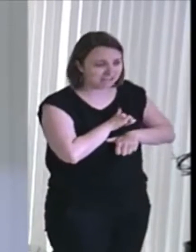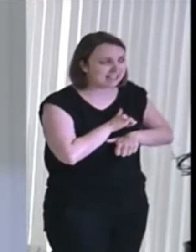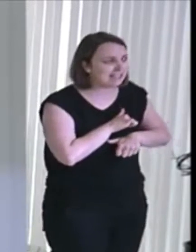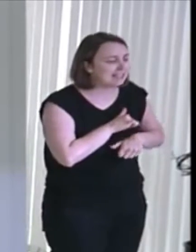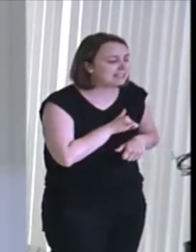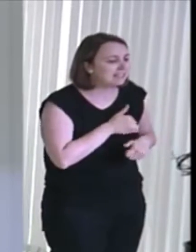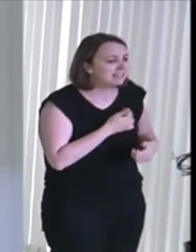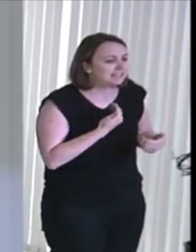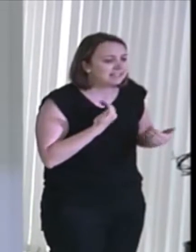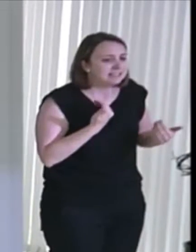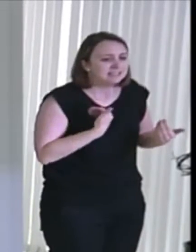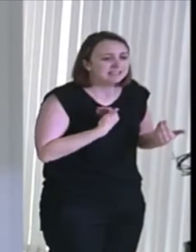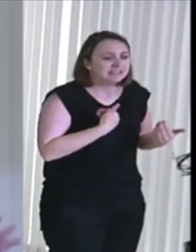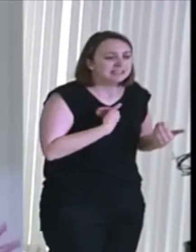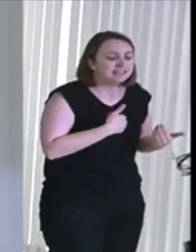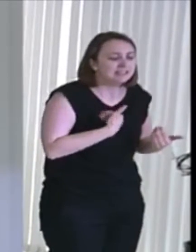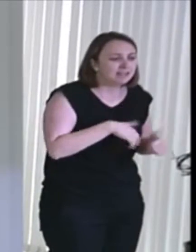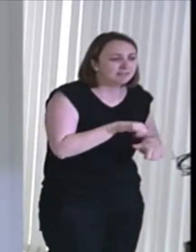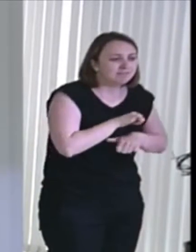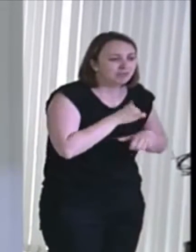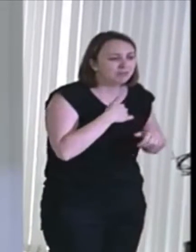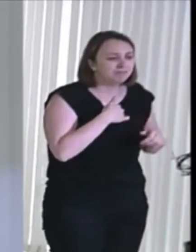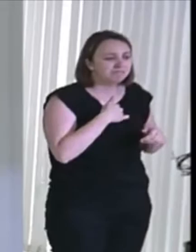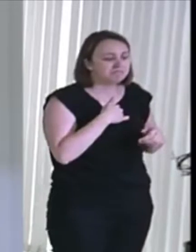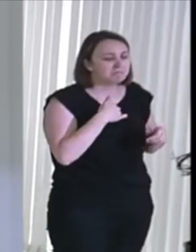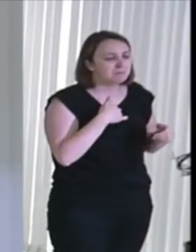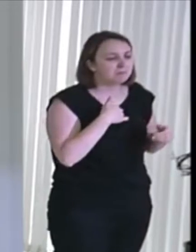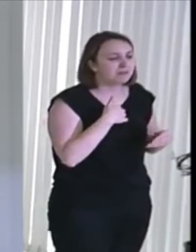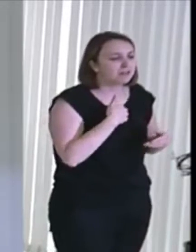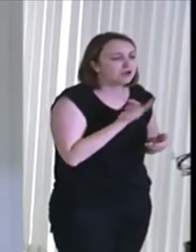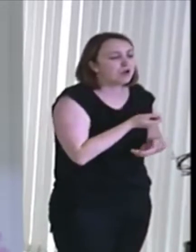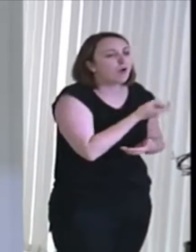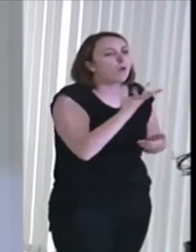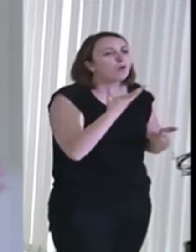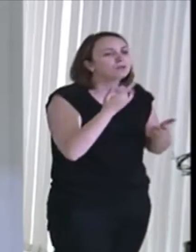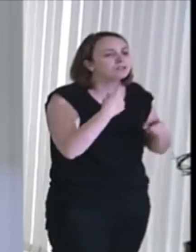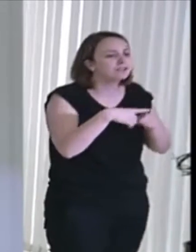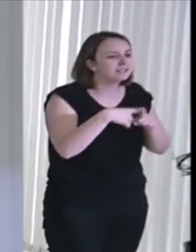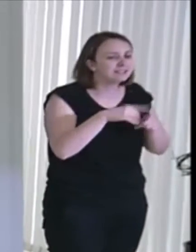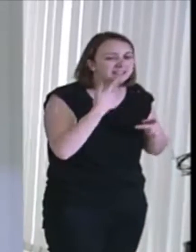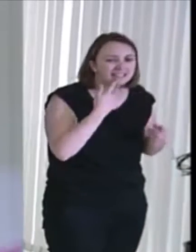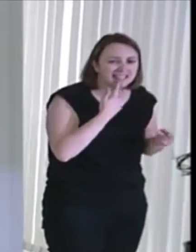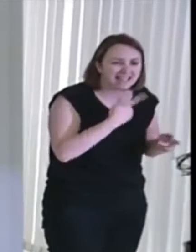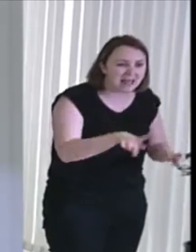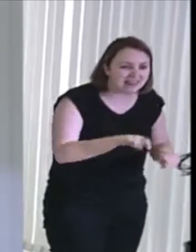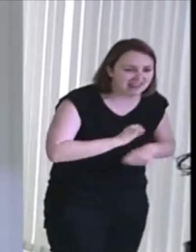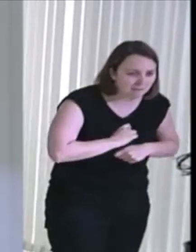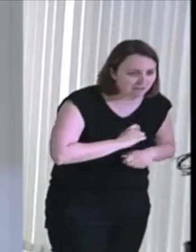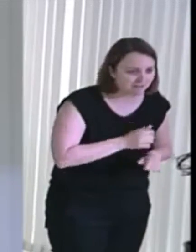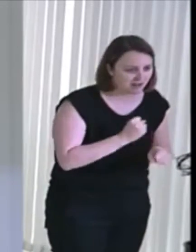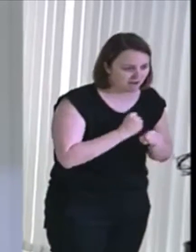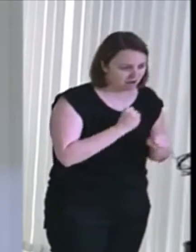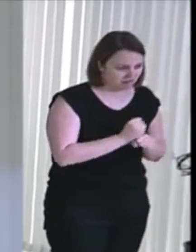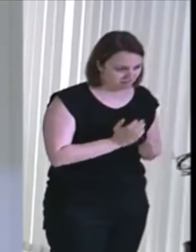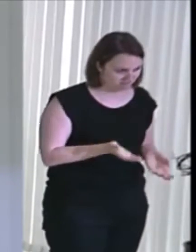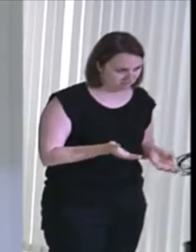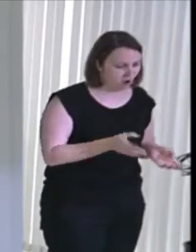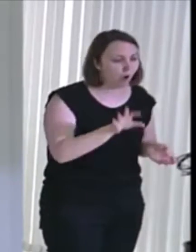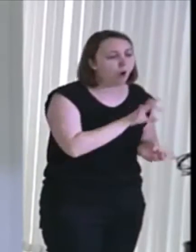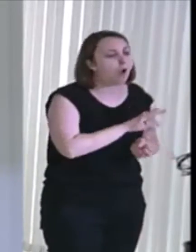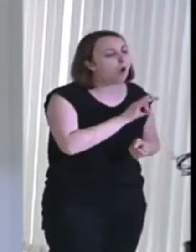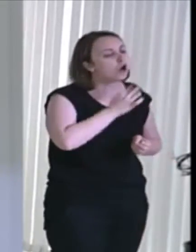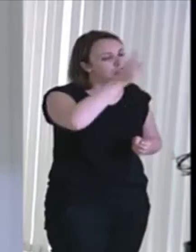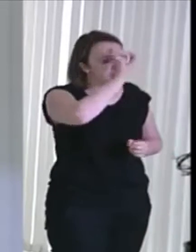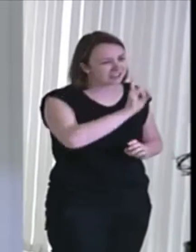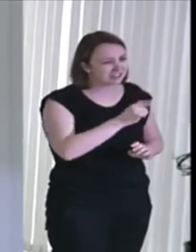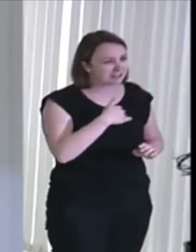no... O te vas a trabajar en algún sitio que te den trabajo, o de repente es como que no